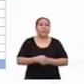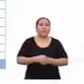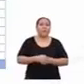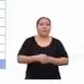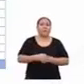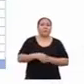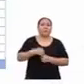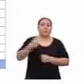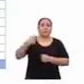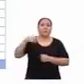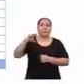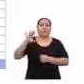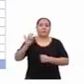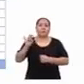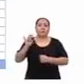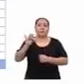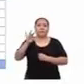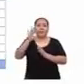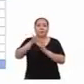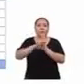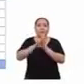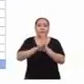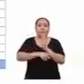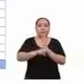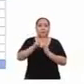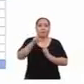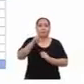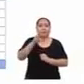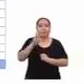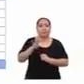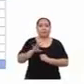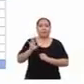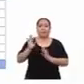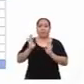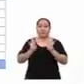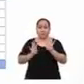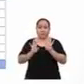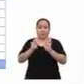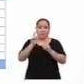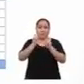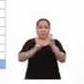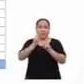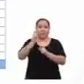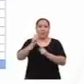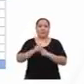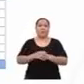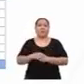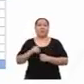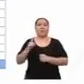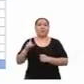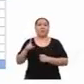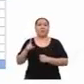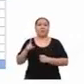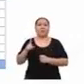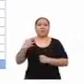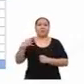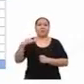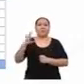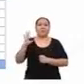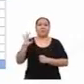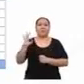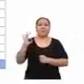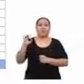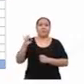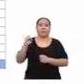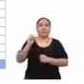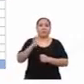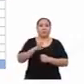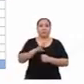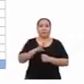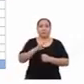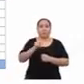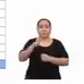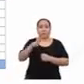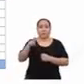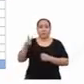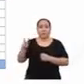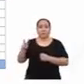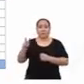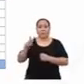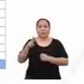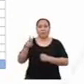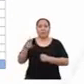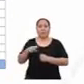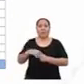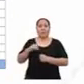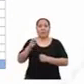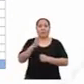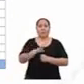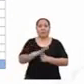De 18 a menores de 24 son 9 personas. 1 de 19, 4 de 22